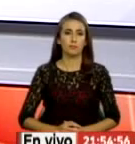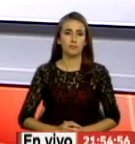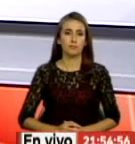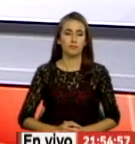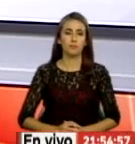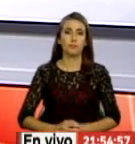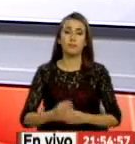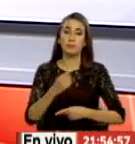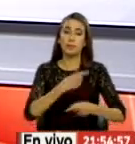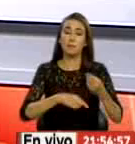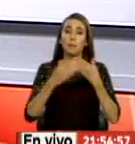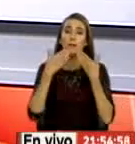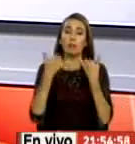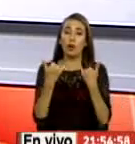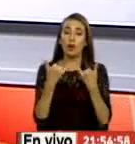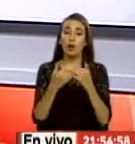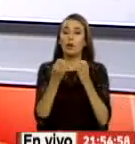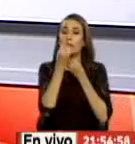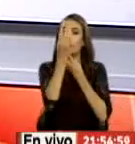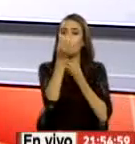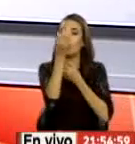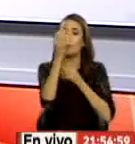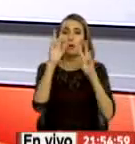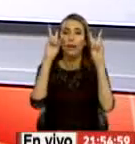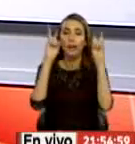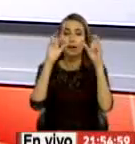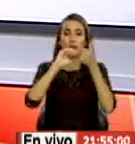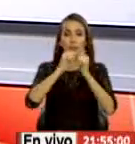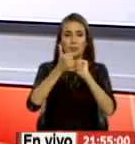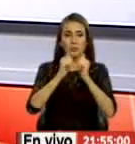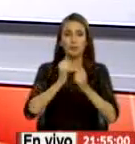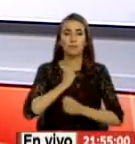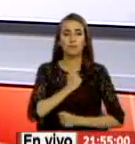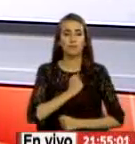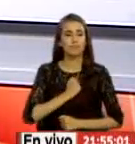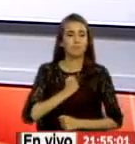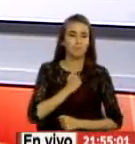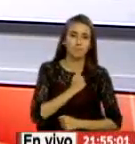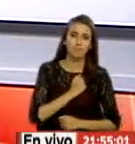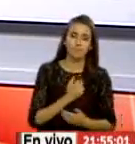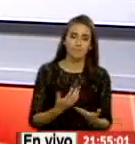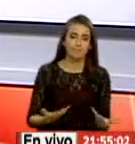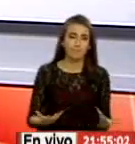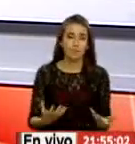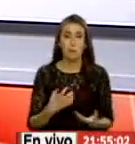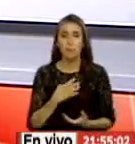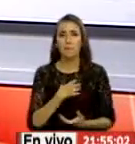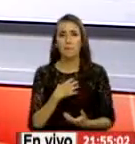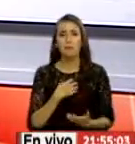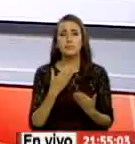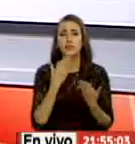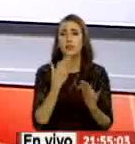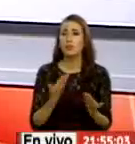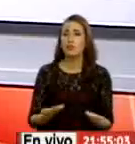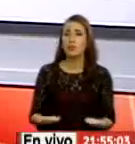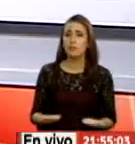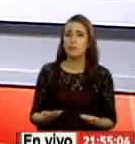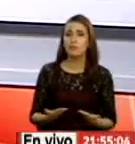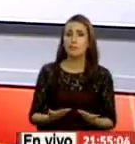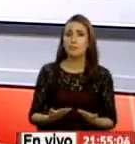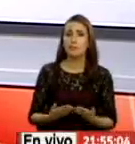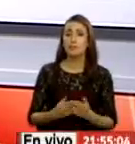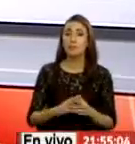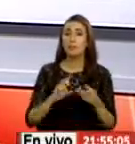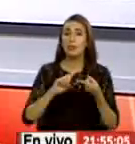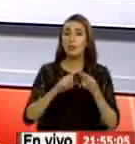Es momento de saber qué está pasando en el mundo de los deportes. Lamentablemente, Mariux y yo estamos muy tristes. ¿Qué pasó con nuestro Barcelona? Bueno, para que sepan, nuestros